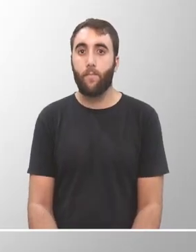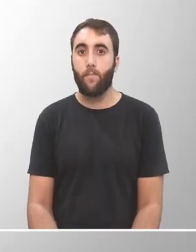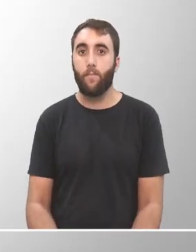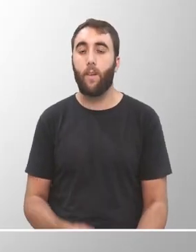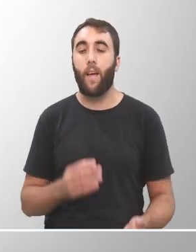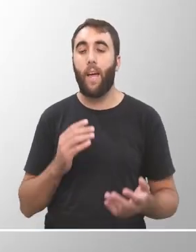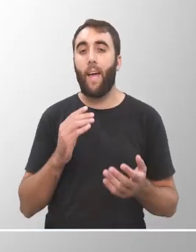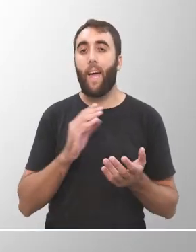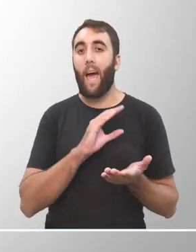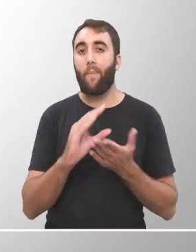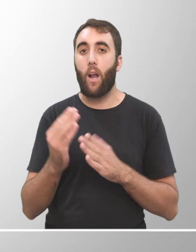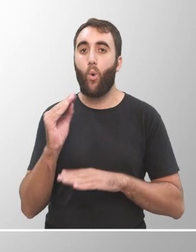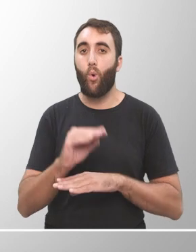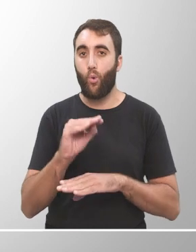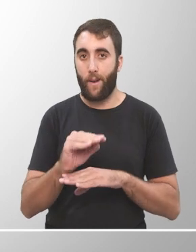Capital cultural.